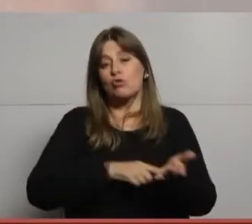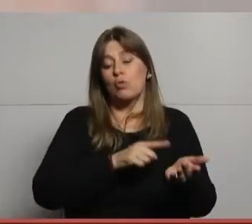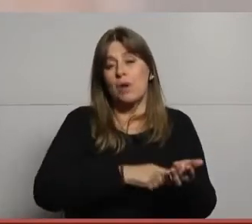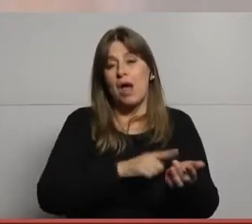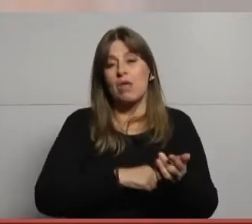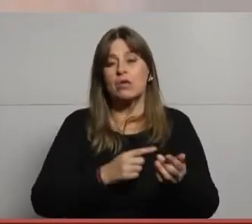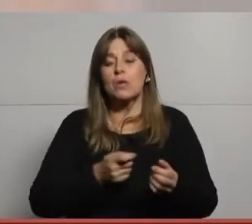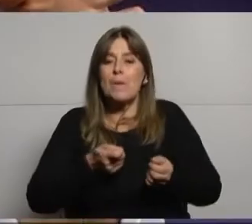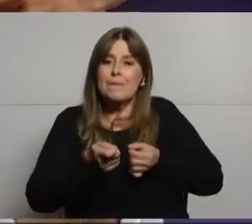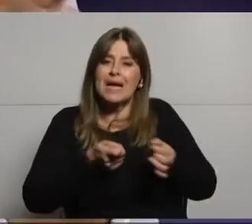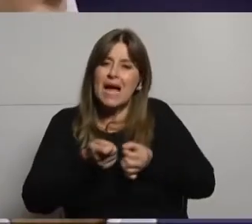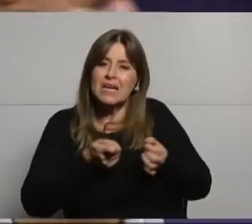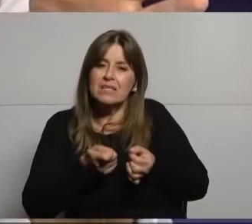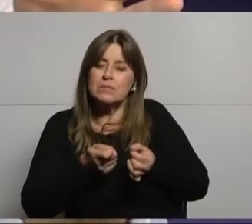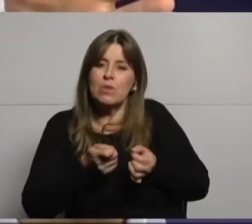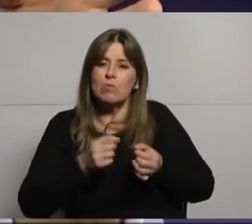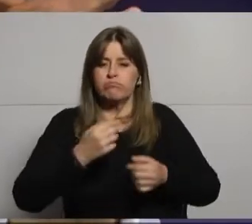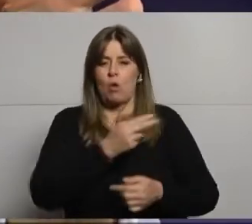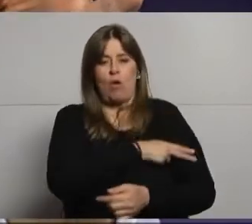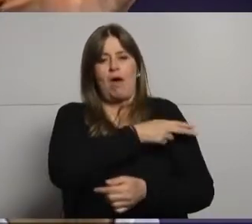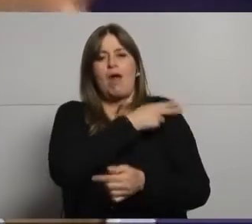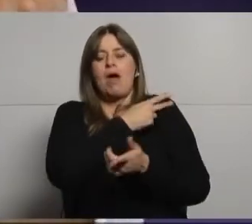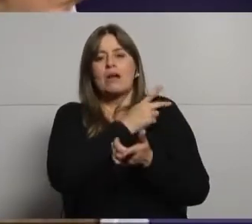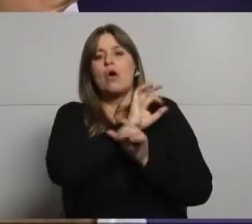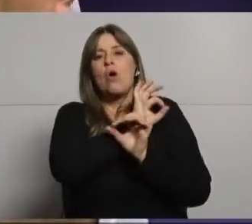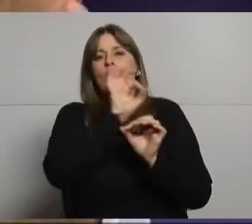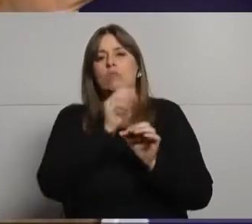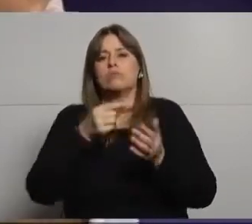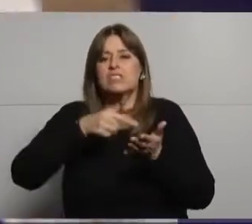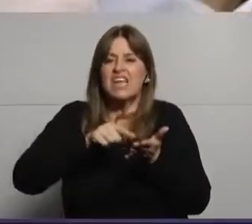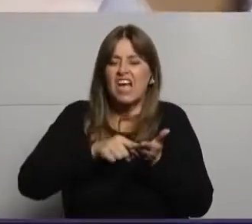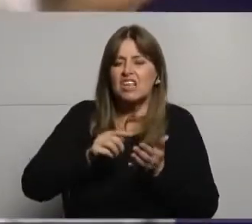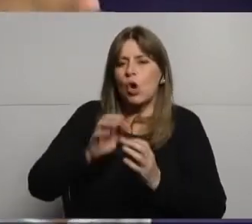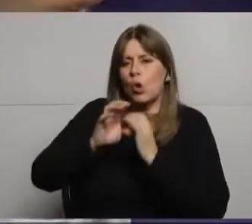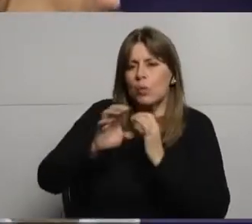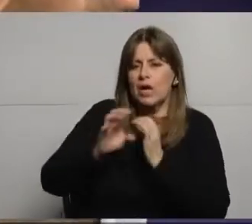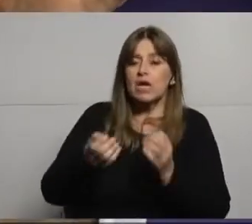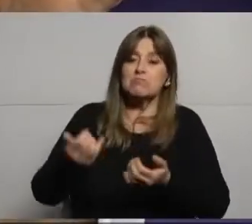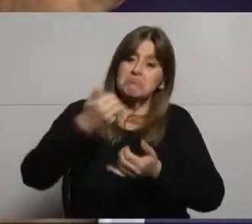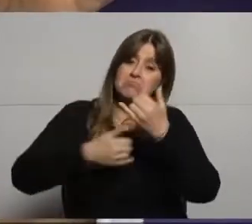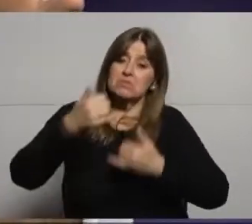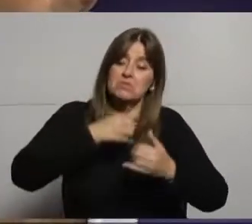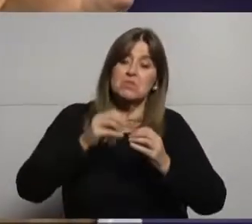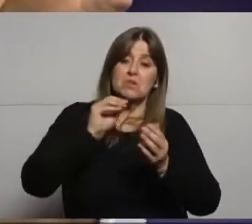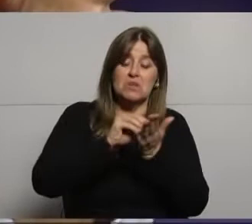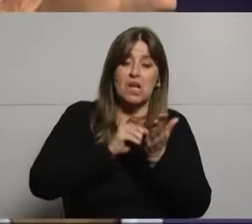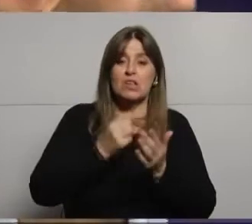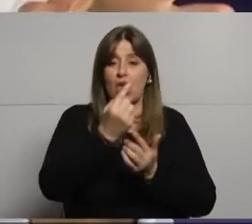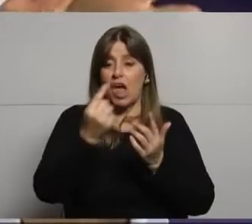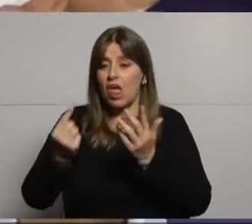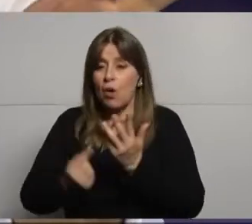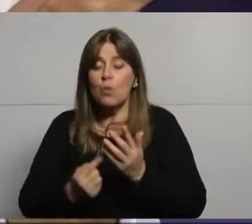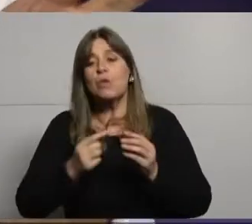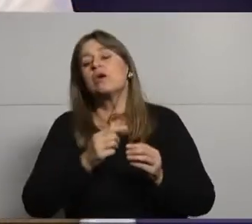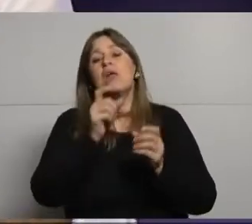acostumbrados, es a mecanismos jerárquicos. Es decir, o desde un centro tengo comunicación y recibo datos de cada uno